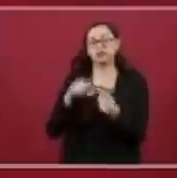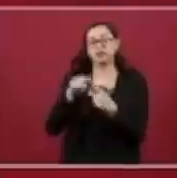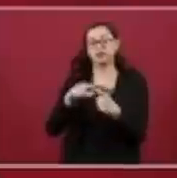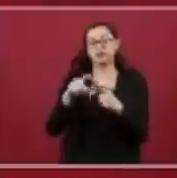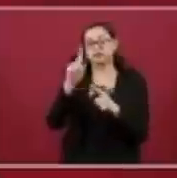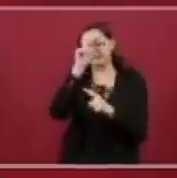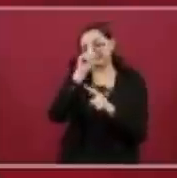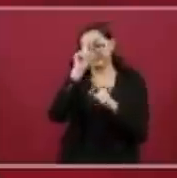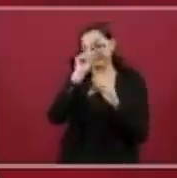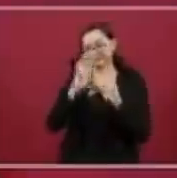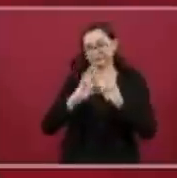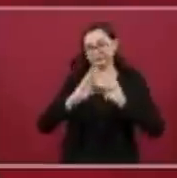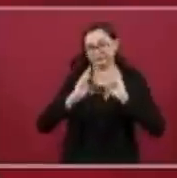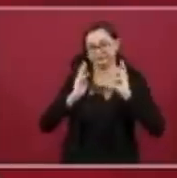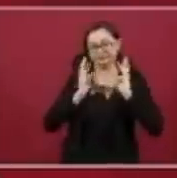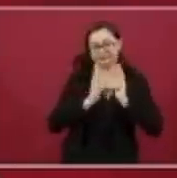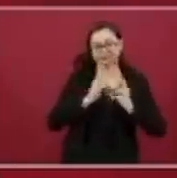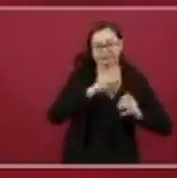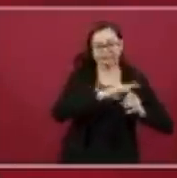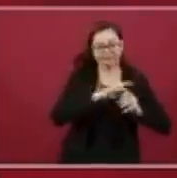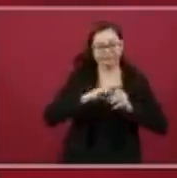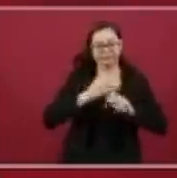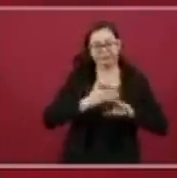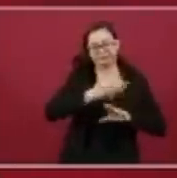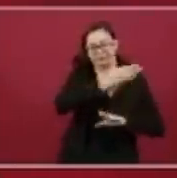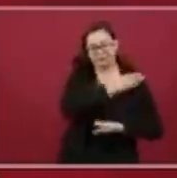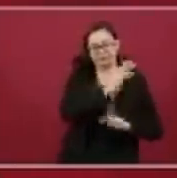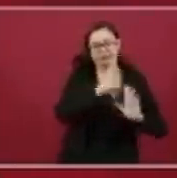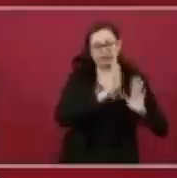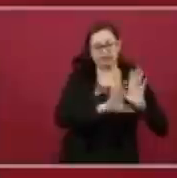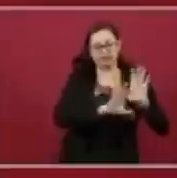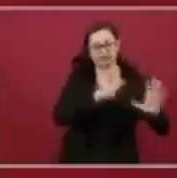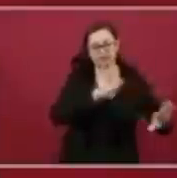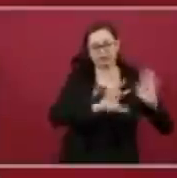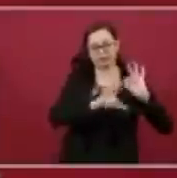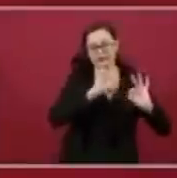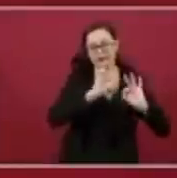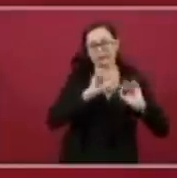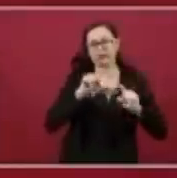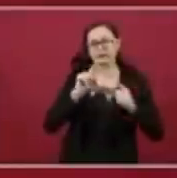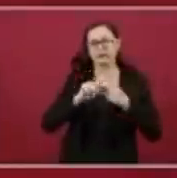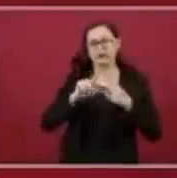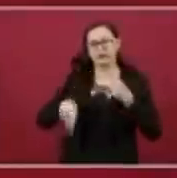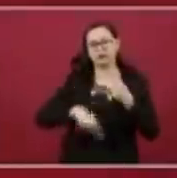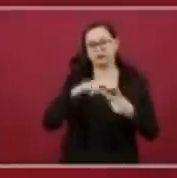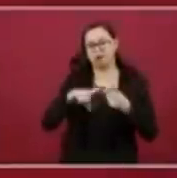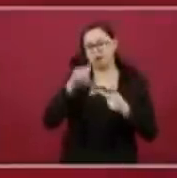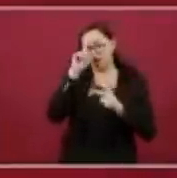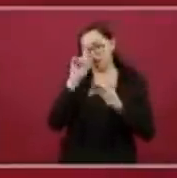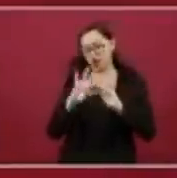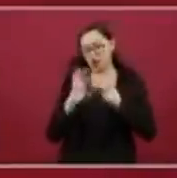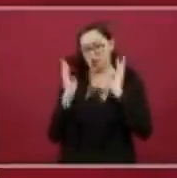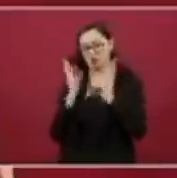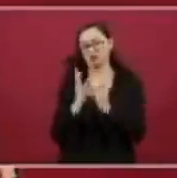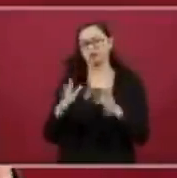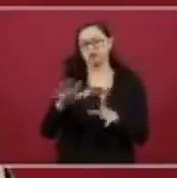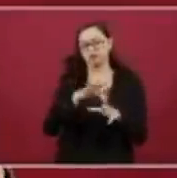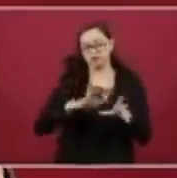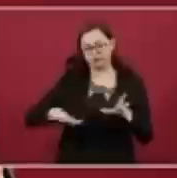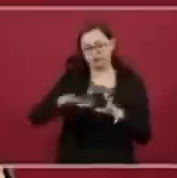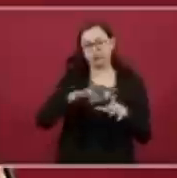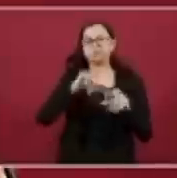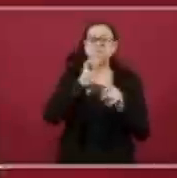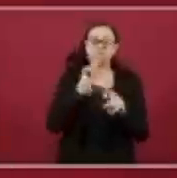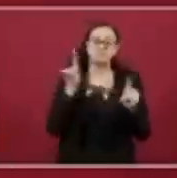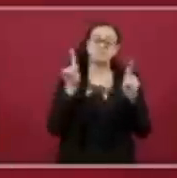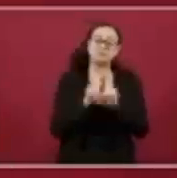Consultivo, previamente electo hace ya varios meses, del Consejo Social, también ya